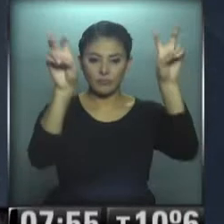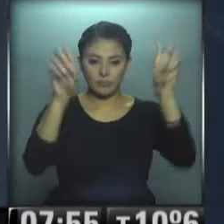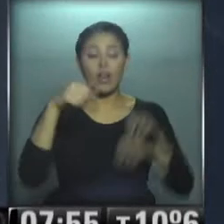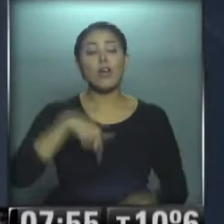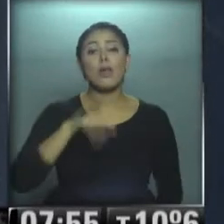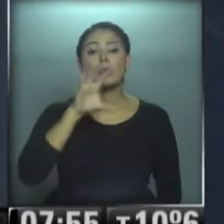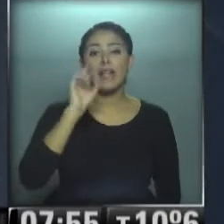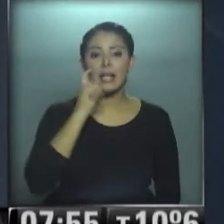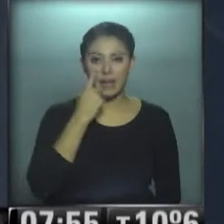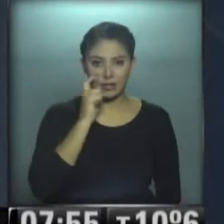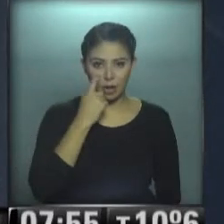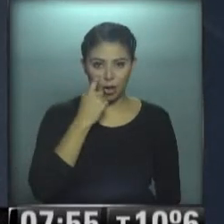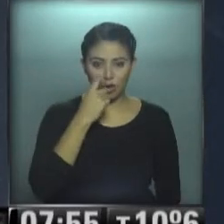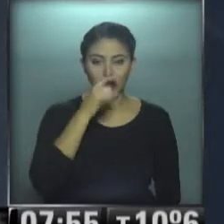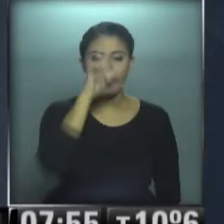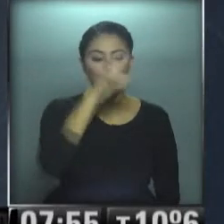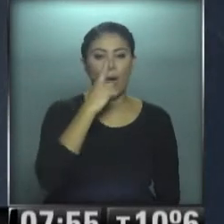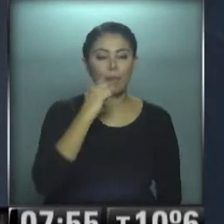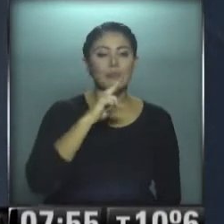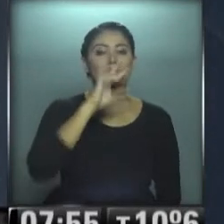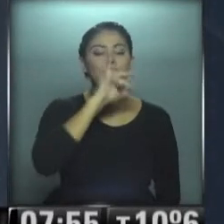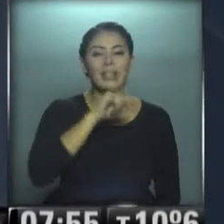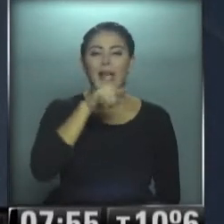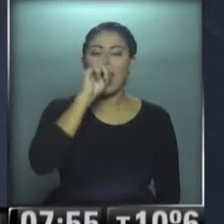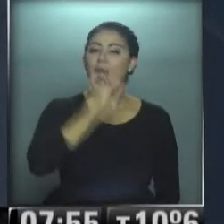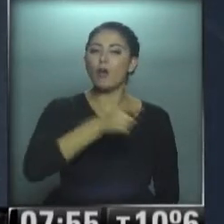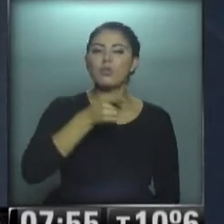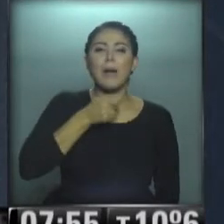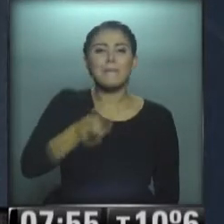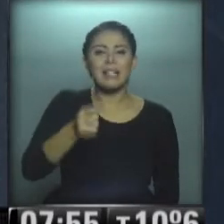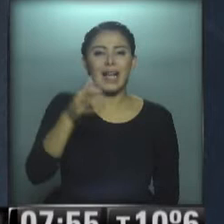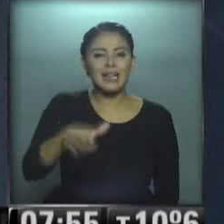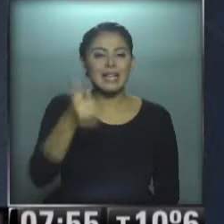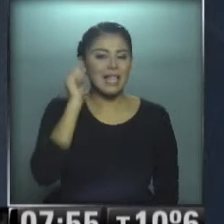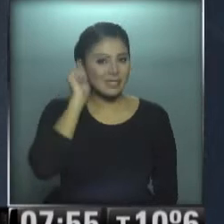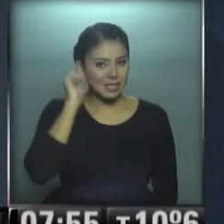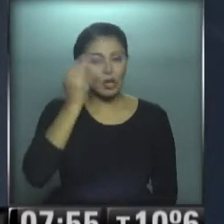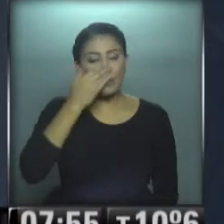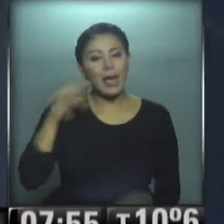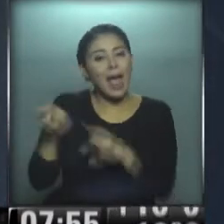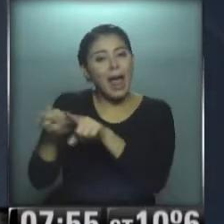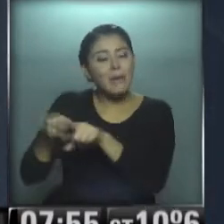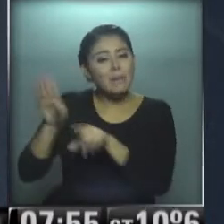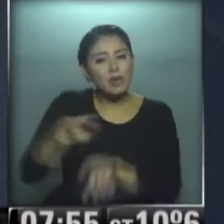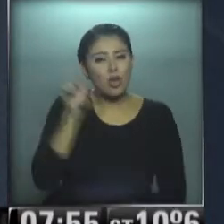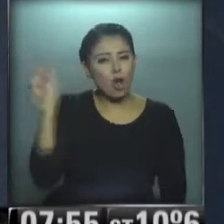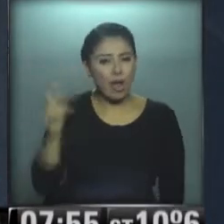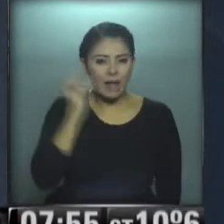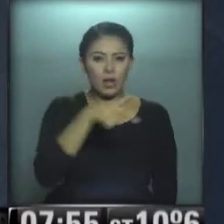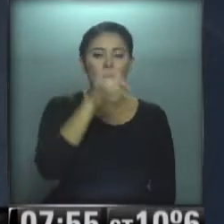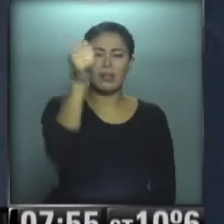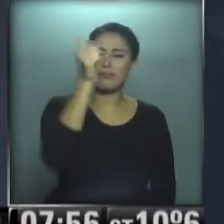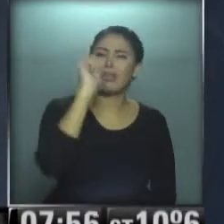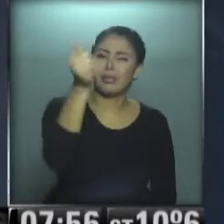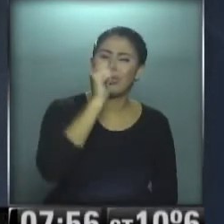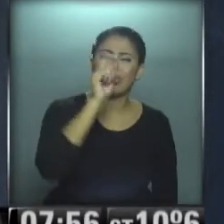Estamos en Entre Ríos, donde Silvio Díaz, acusado de matar a un nene de 6 años y herir a su hermanito, estaba alcoholizado y bajo los